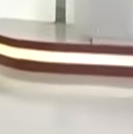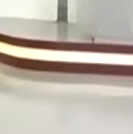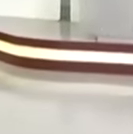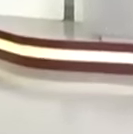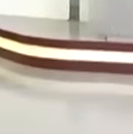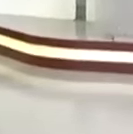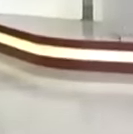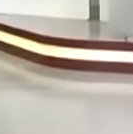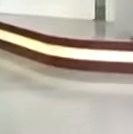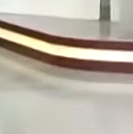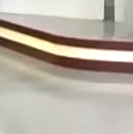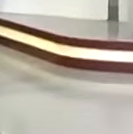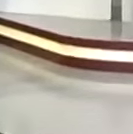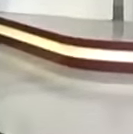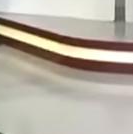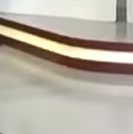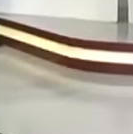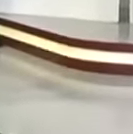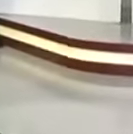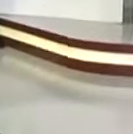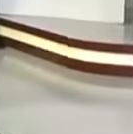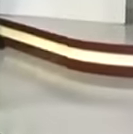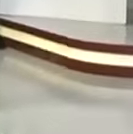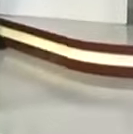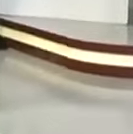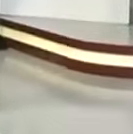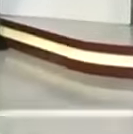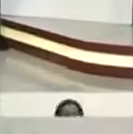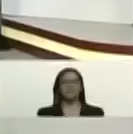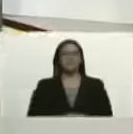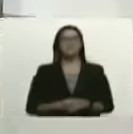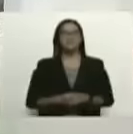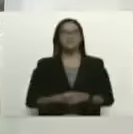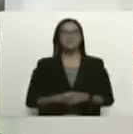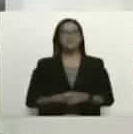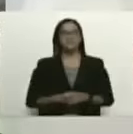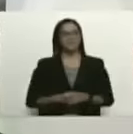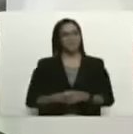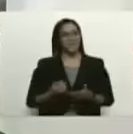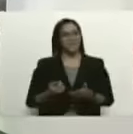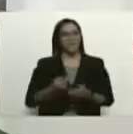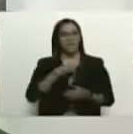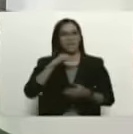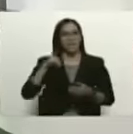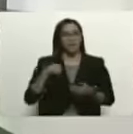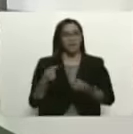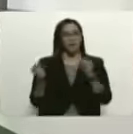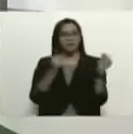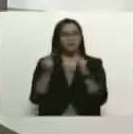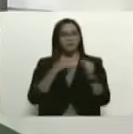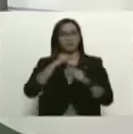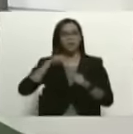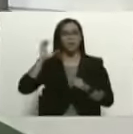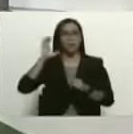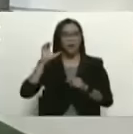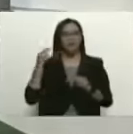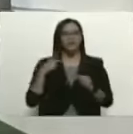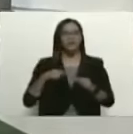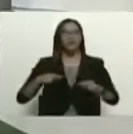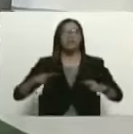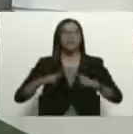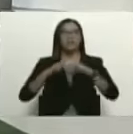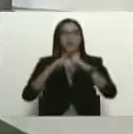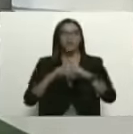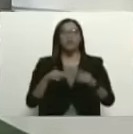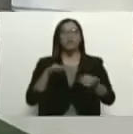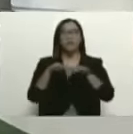nuestro territorio. Sin duda, una de las disputas históricas de nuestro país ha tenido un antes y un después en este 6 de abril, jueves,